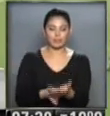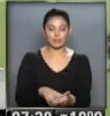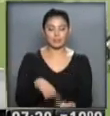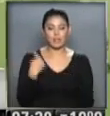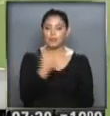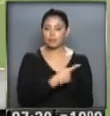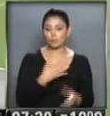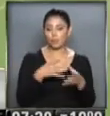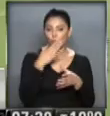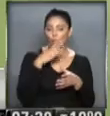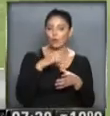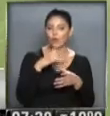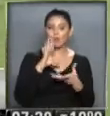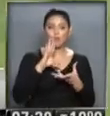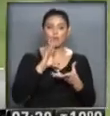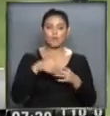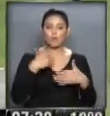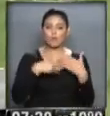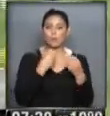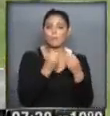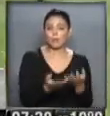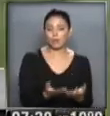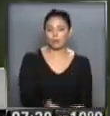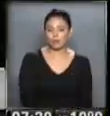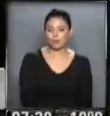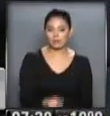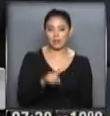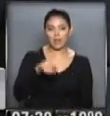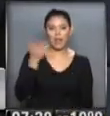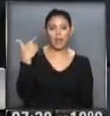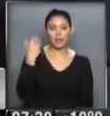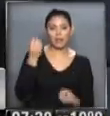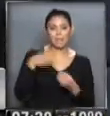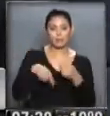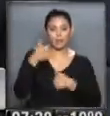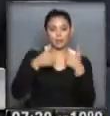nos estamos encontrando y estamos jugando mejor de lo que lo hemos hecho al principio del